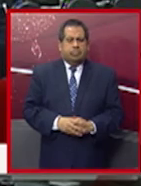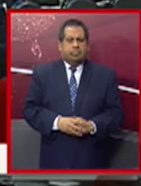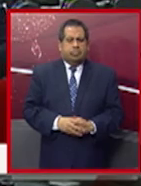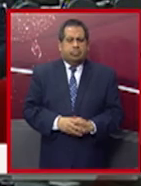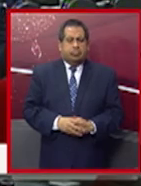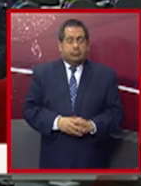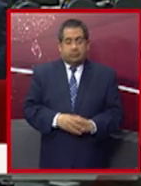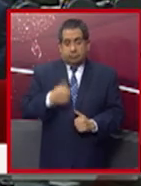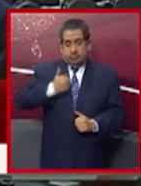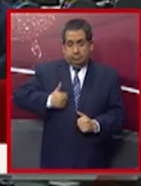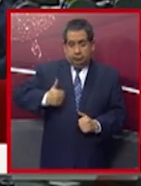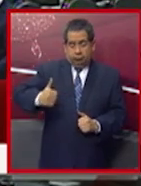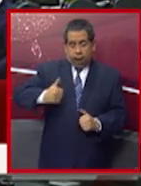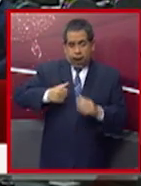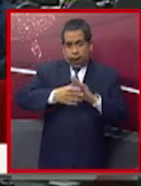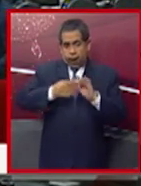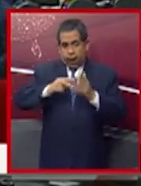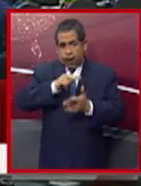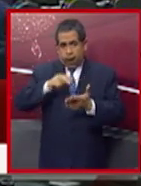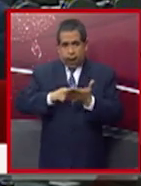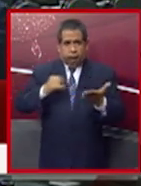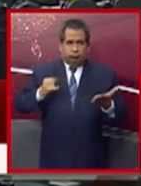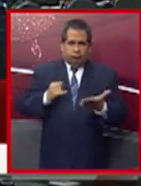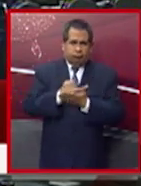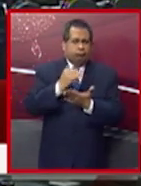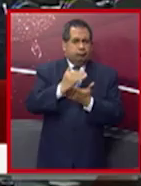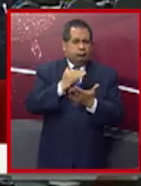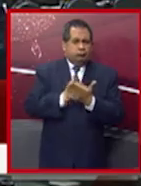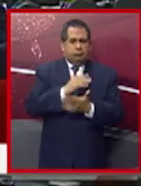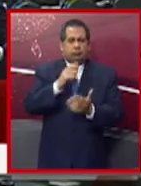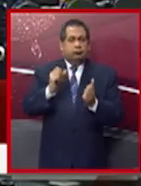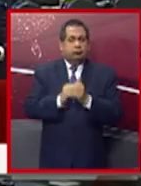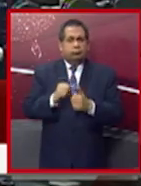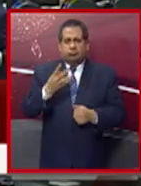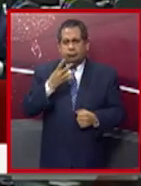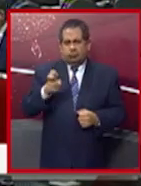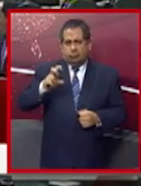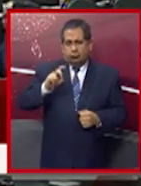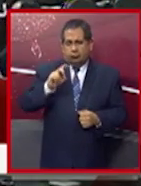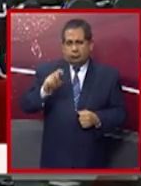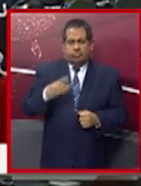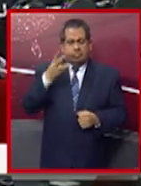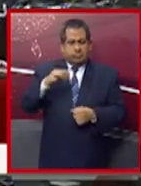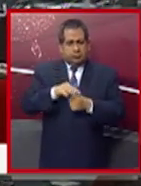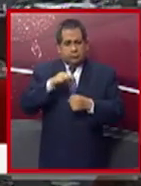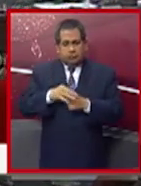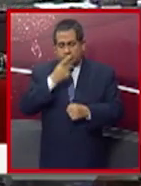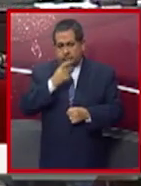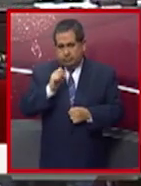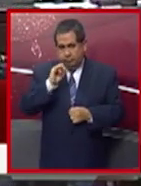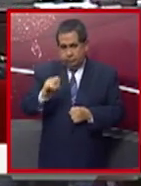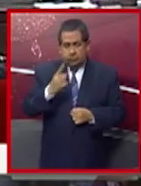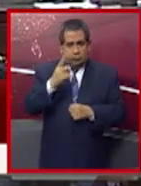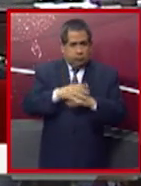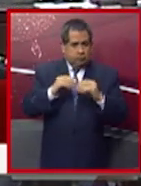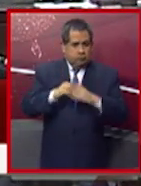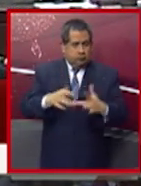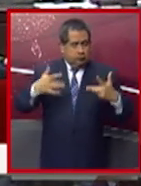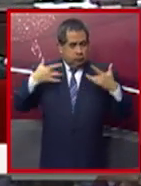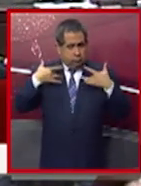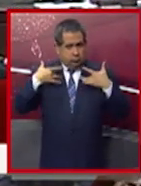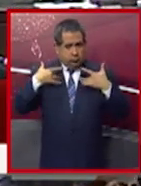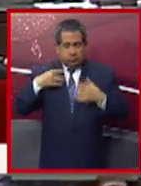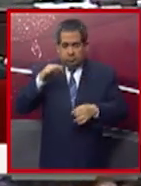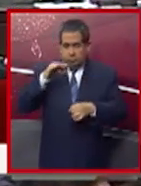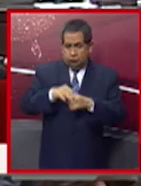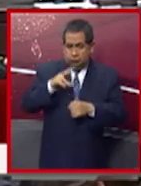Bueno, luego de los posicionamientos, el dictamen fue avalado por el Pleno con 433 votos a favor, una abstención y ningún